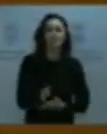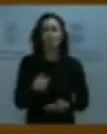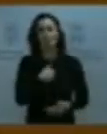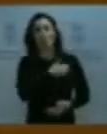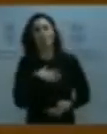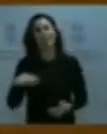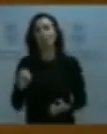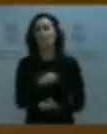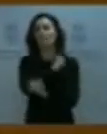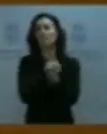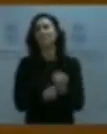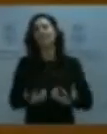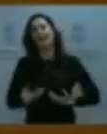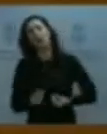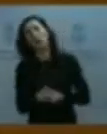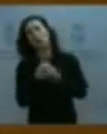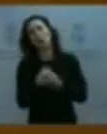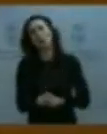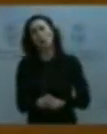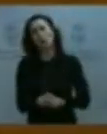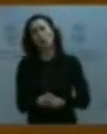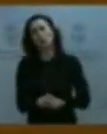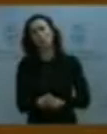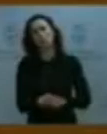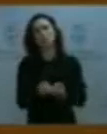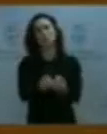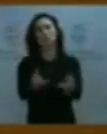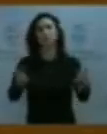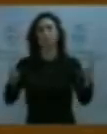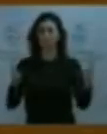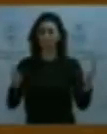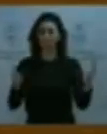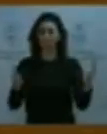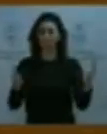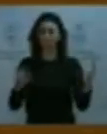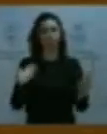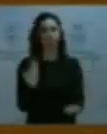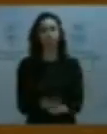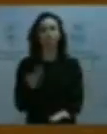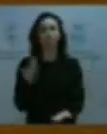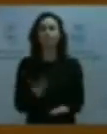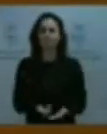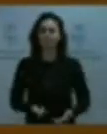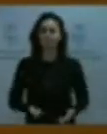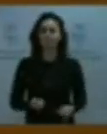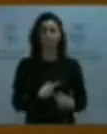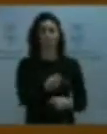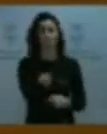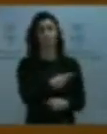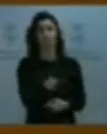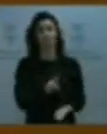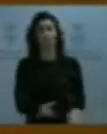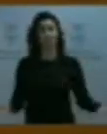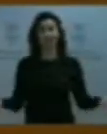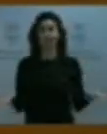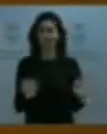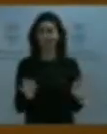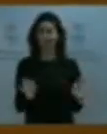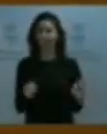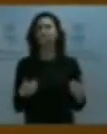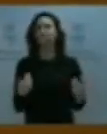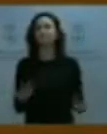incluso con cualquiera de esta cámara. No, se demuestra y ustedes no lo demuestran. Por tanto, palabras vacías y